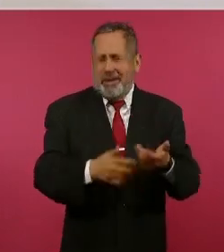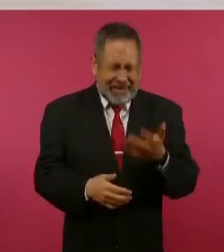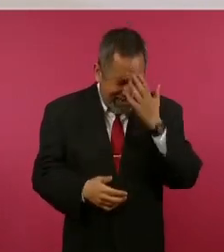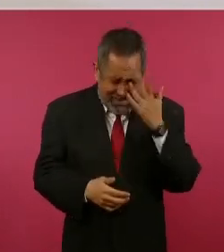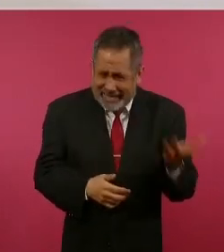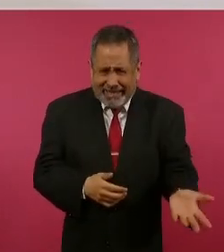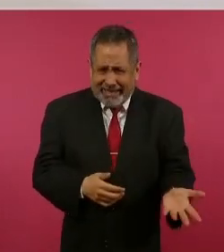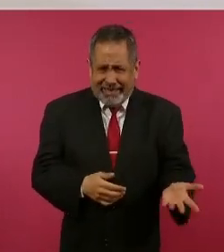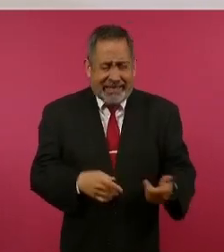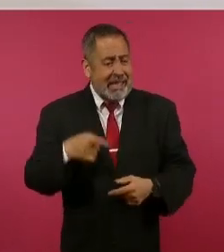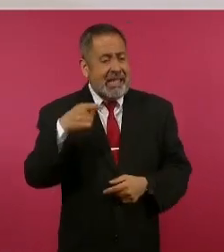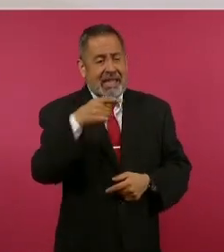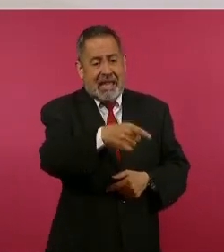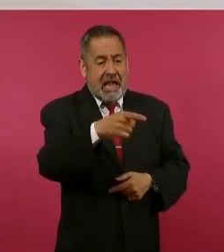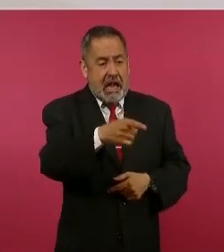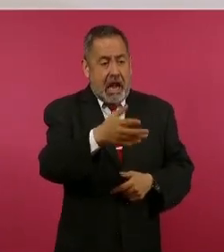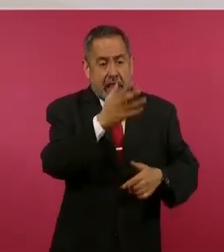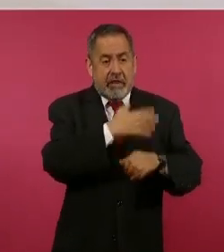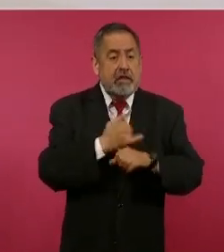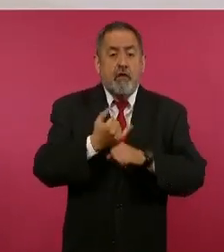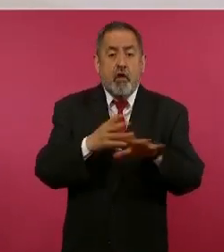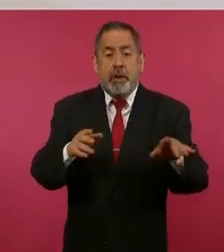información de Assange,